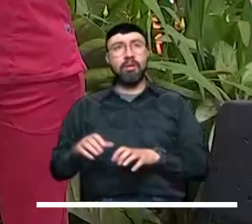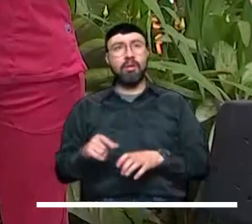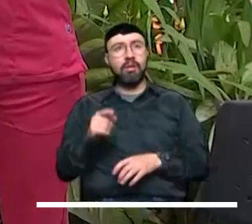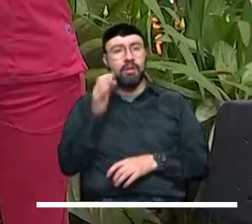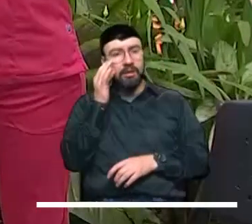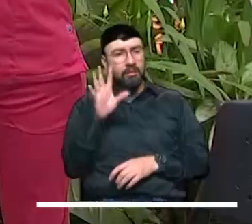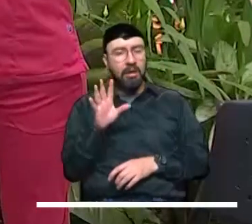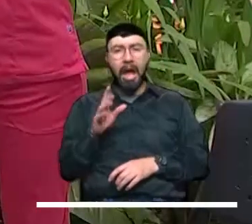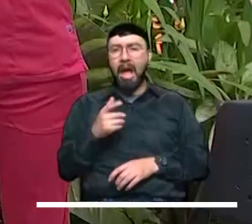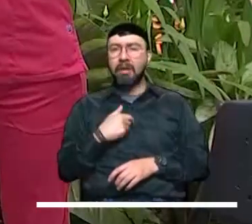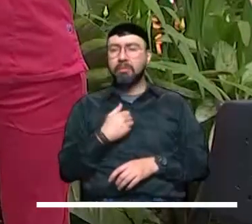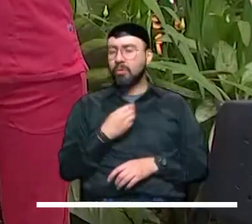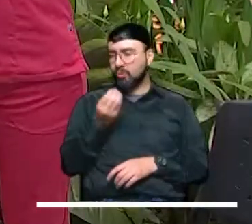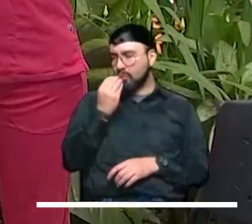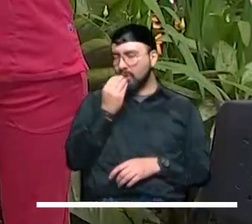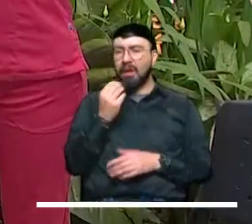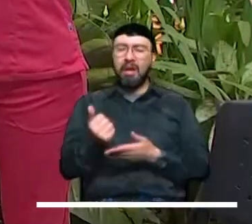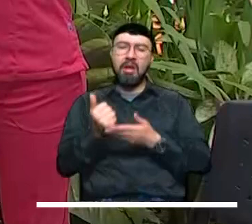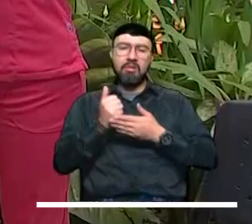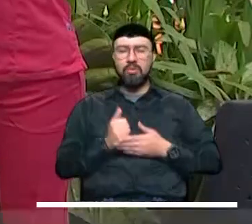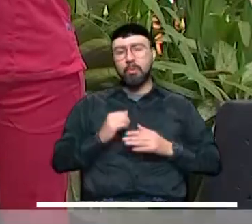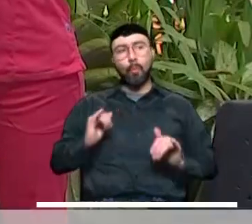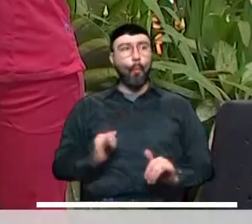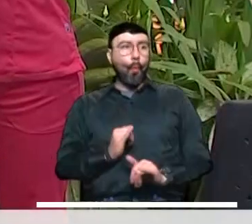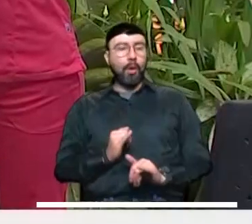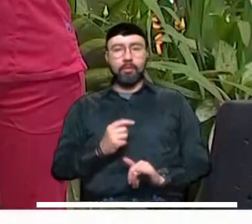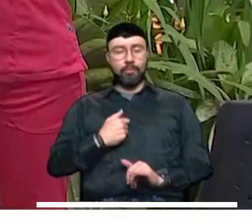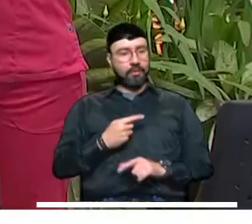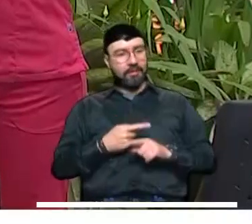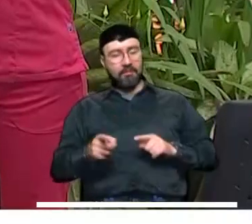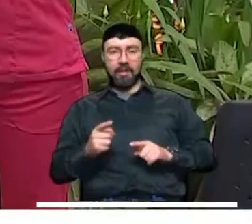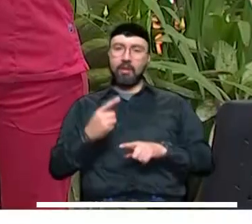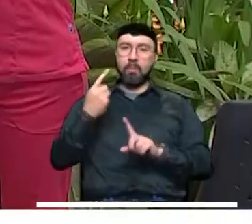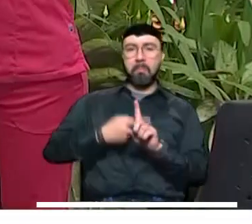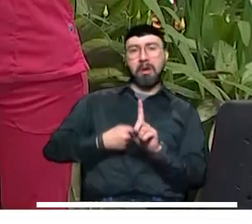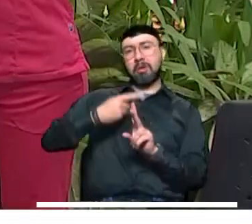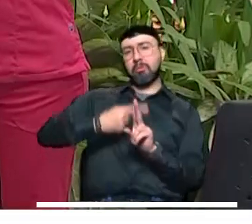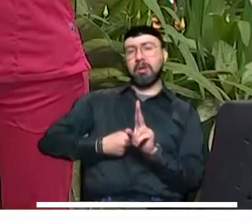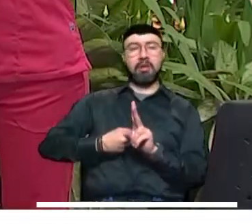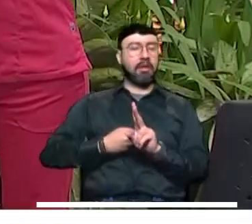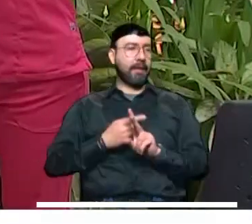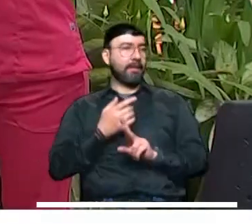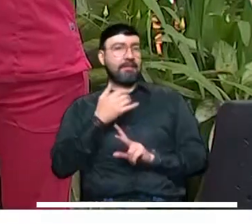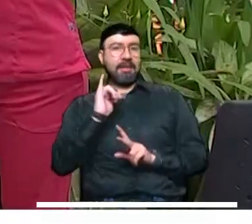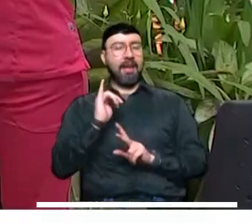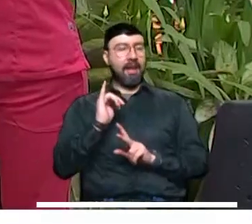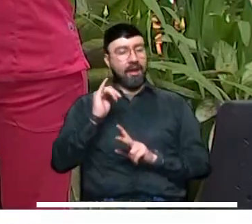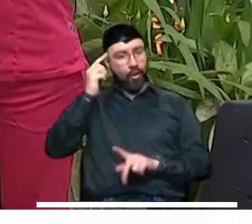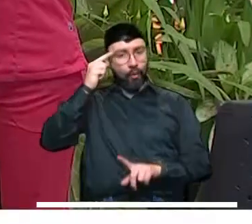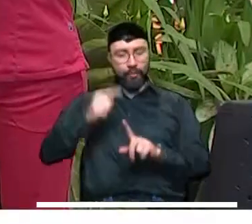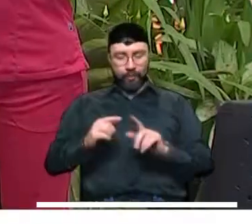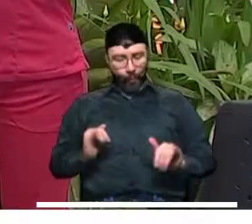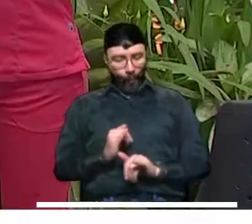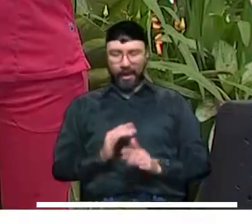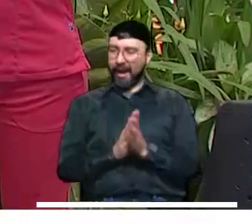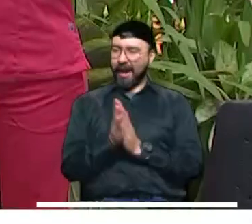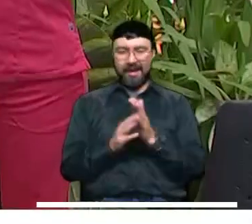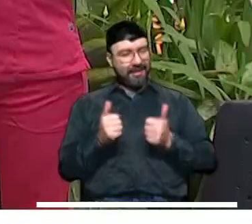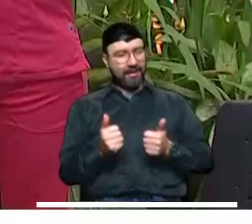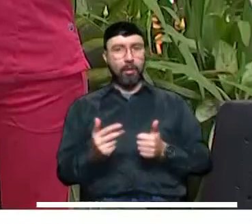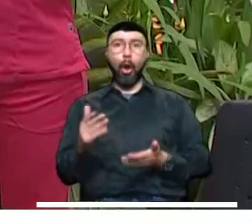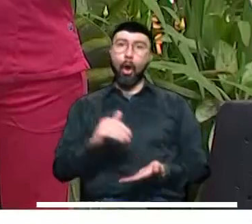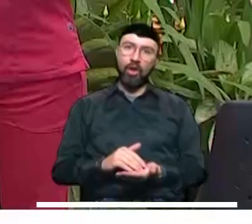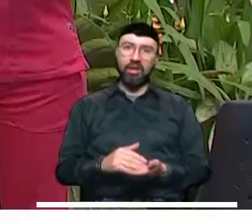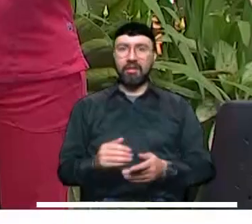solamente para bajar de peso que solamente dure una semana, un mes, dos meses o hasta llegar al objetivo y que luego se regrese a